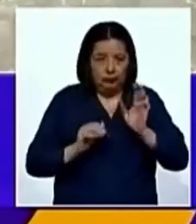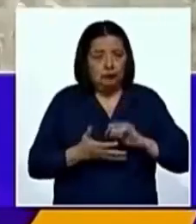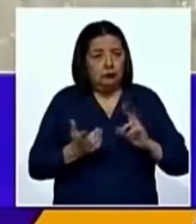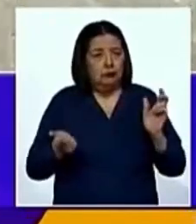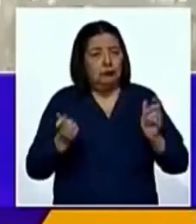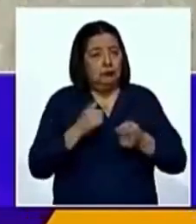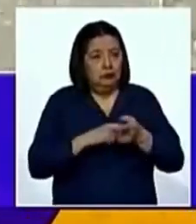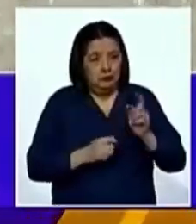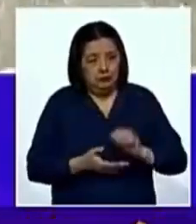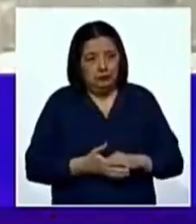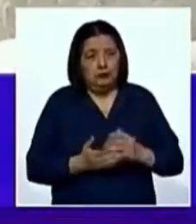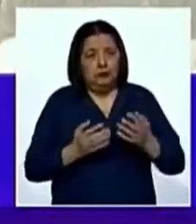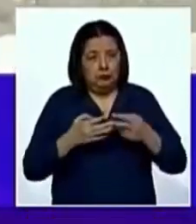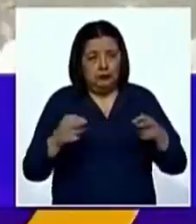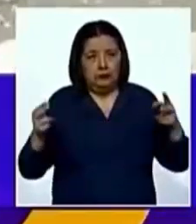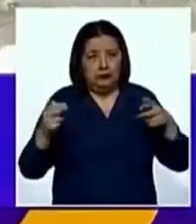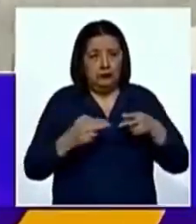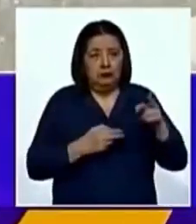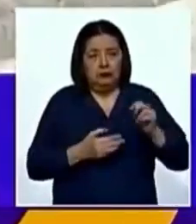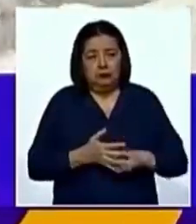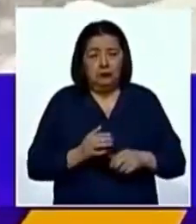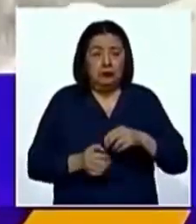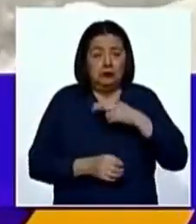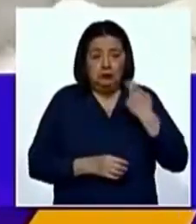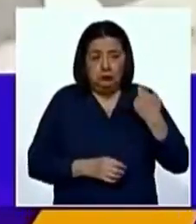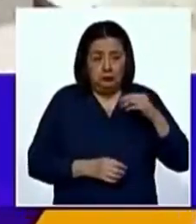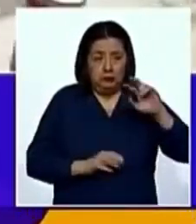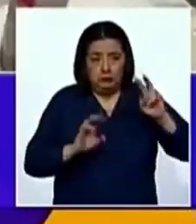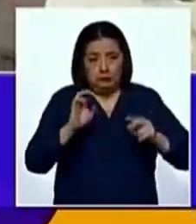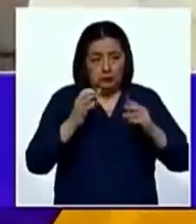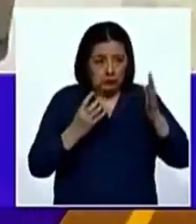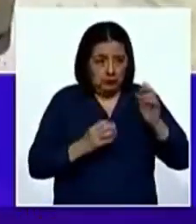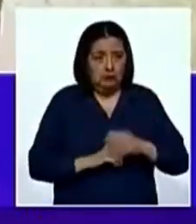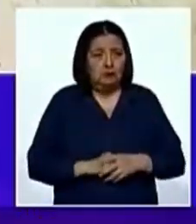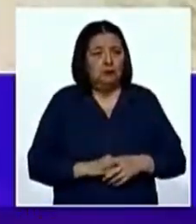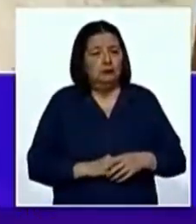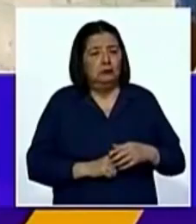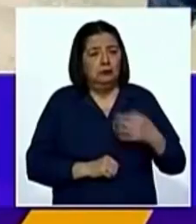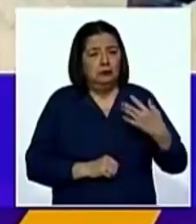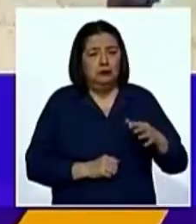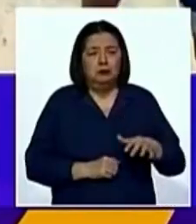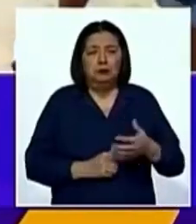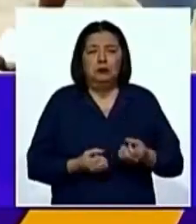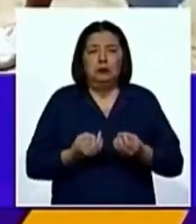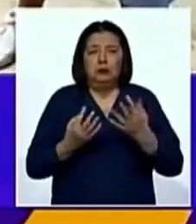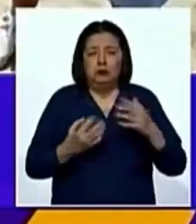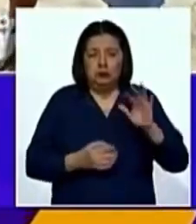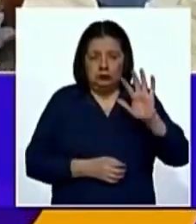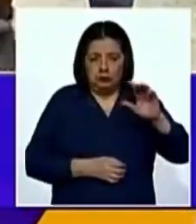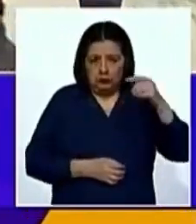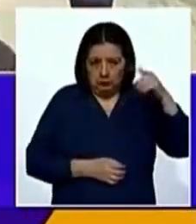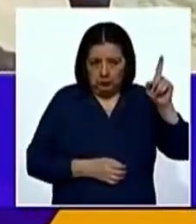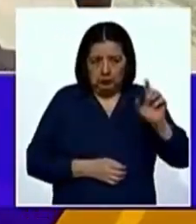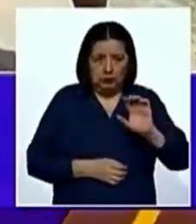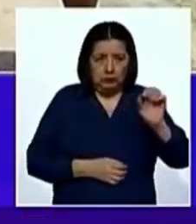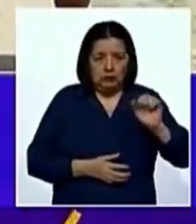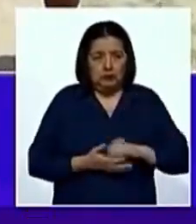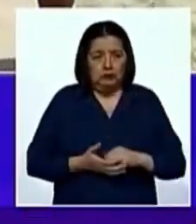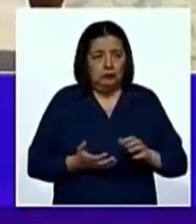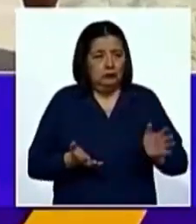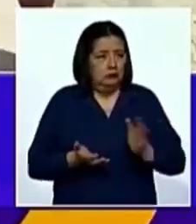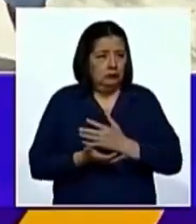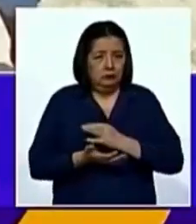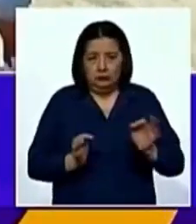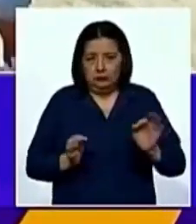que se inauguró en noviembre del 2019, con un aproximado de 5 millones de soles, donde no se